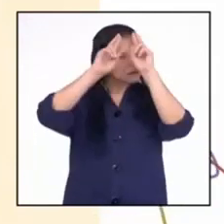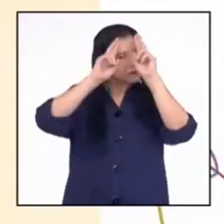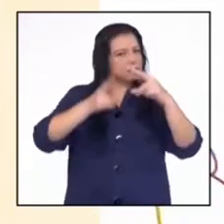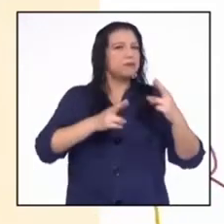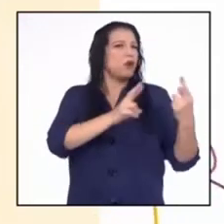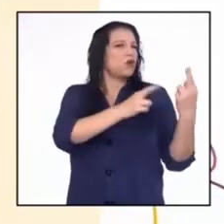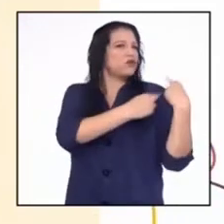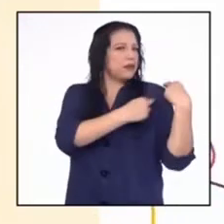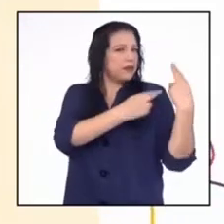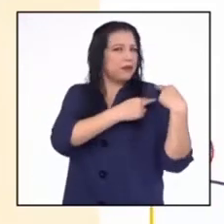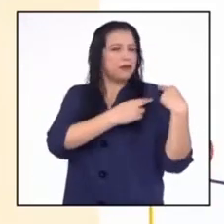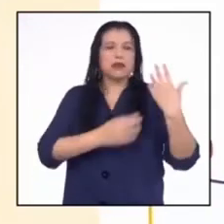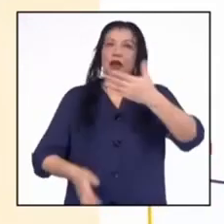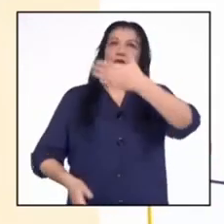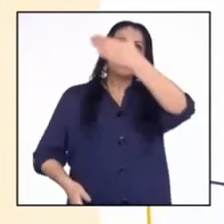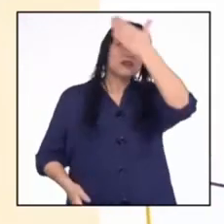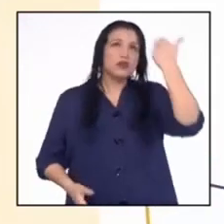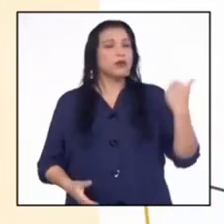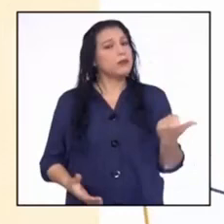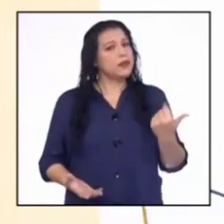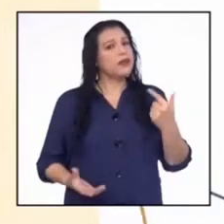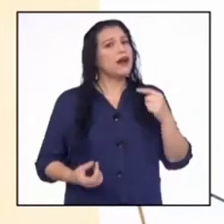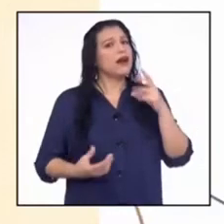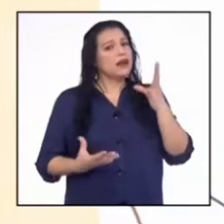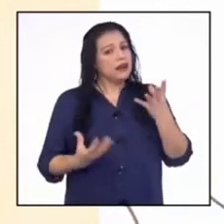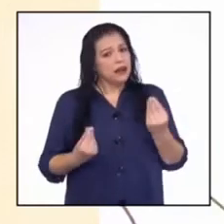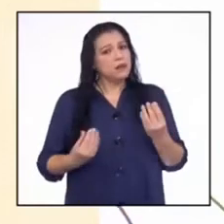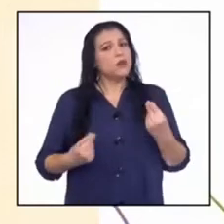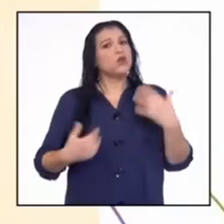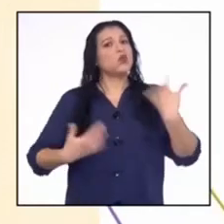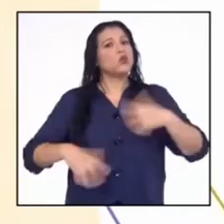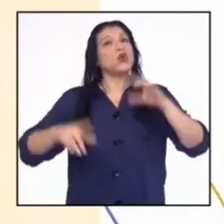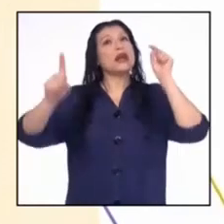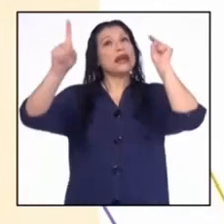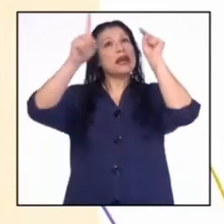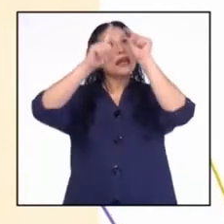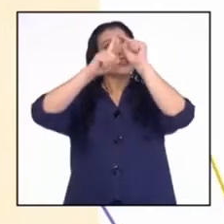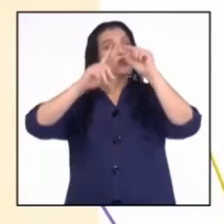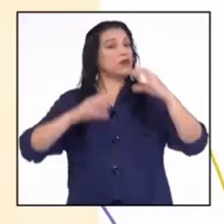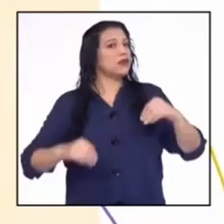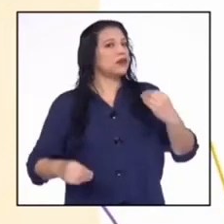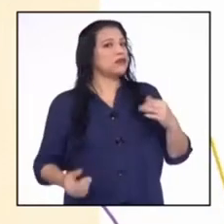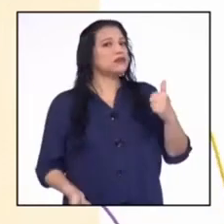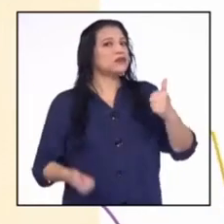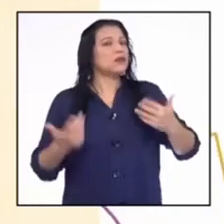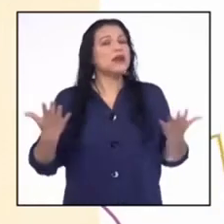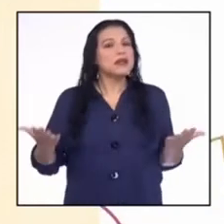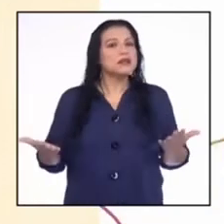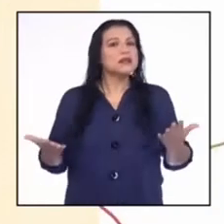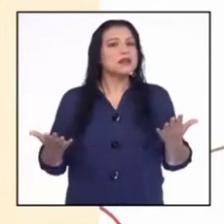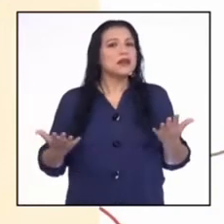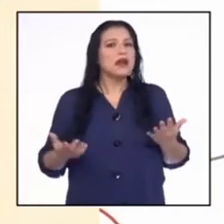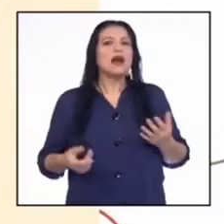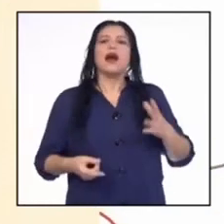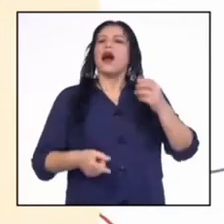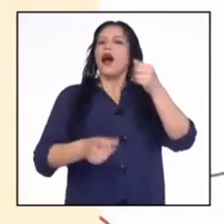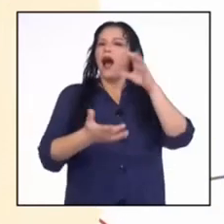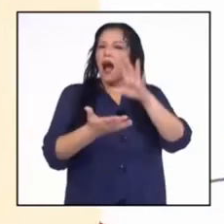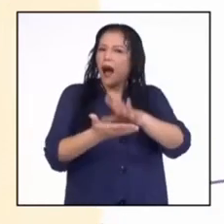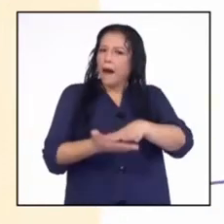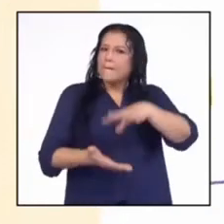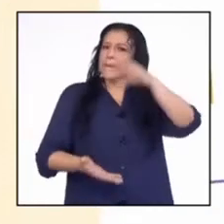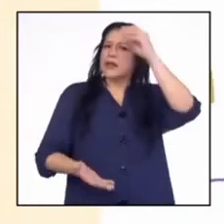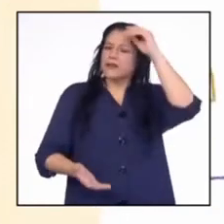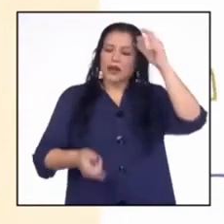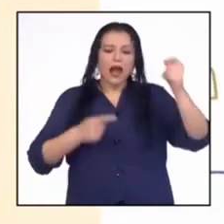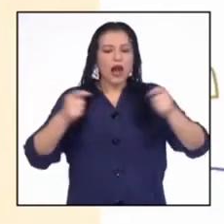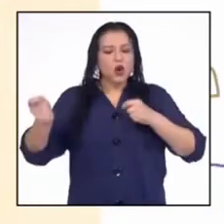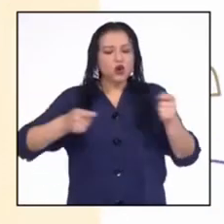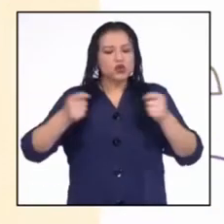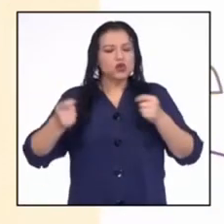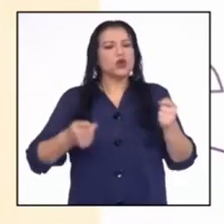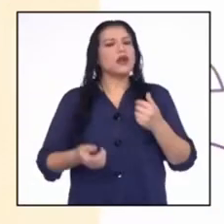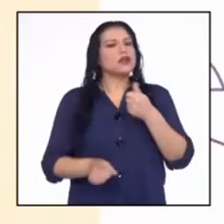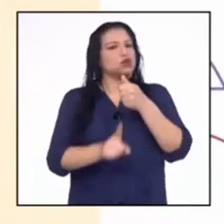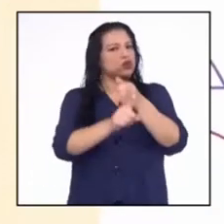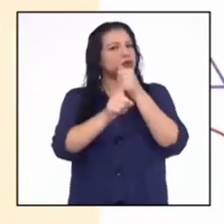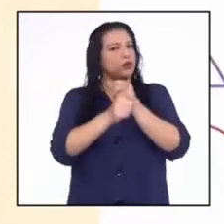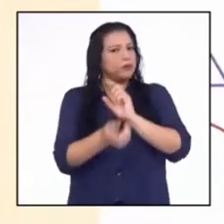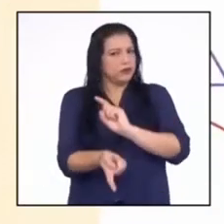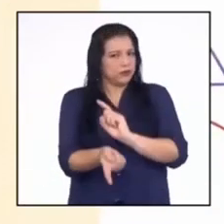se olvidan de que gran parte del reto de la vivencia de la adolescencia es, pues, aprender a gestionar dichos